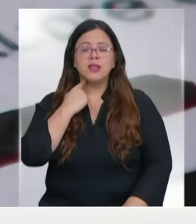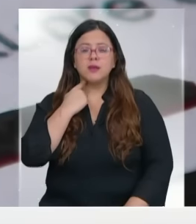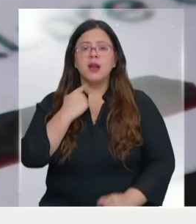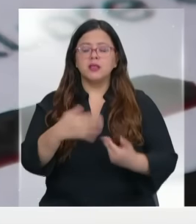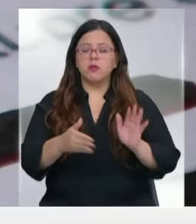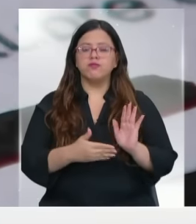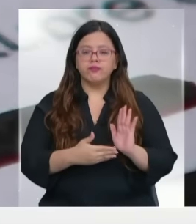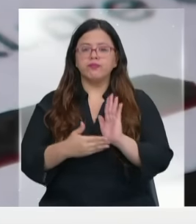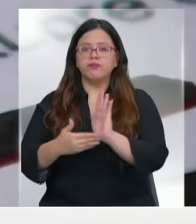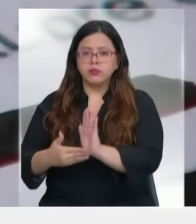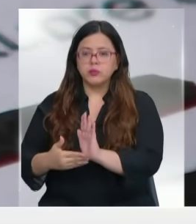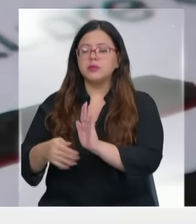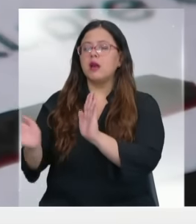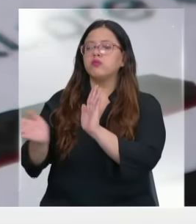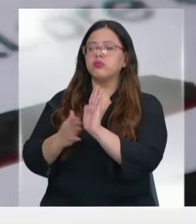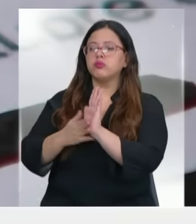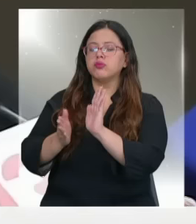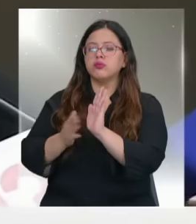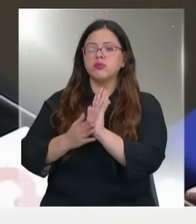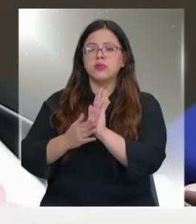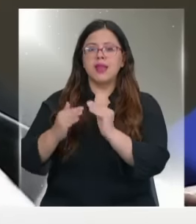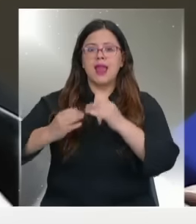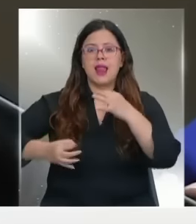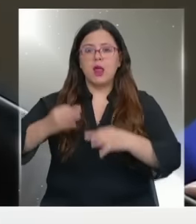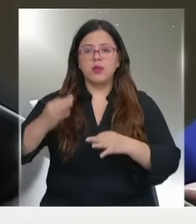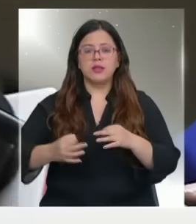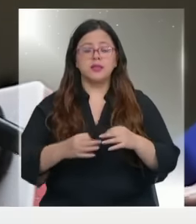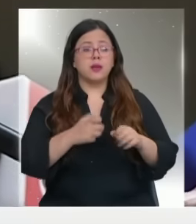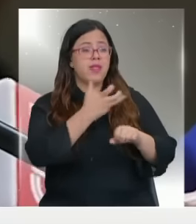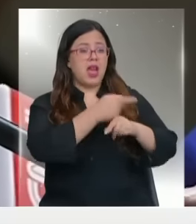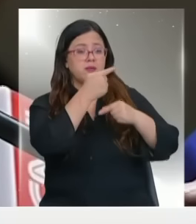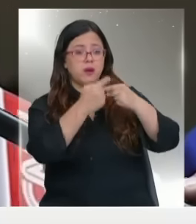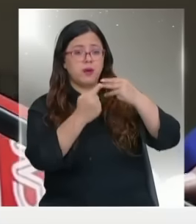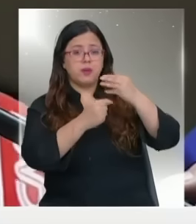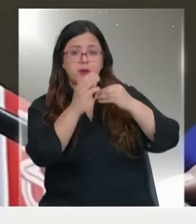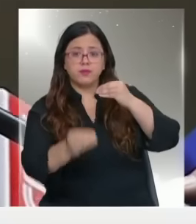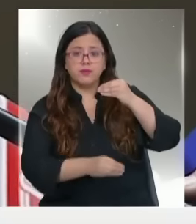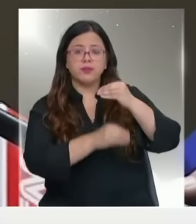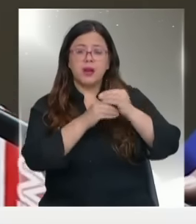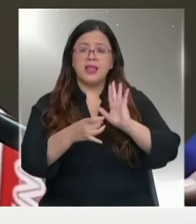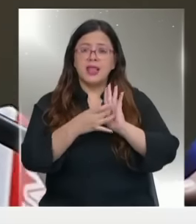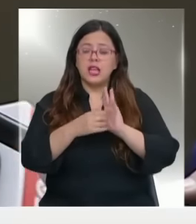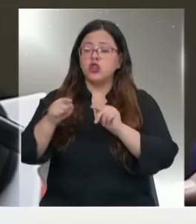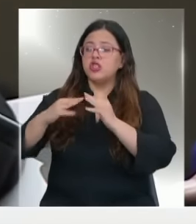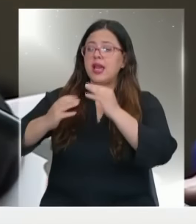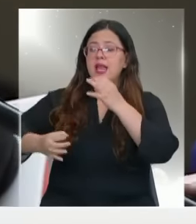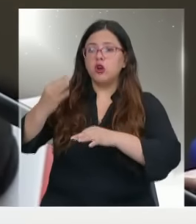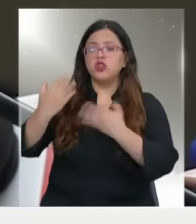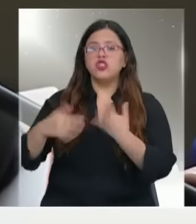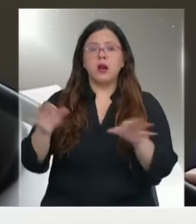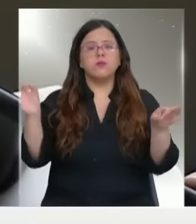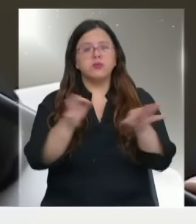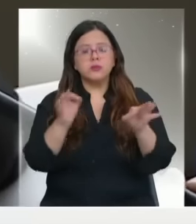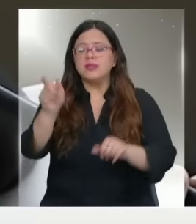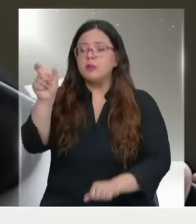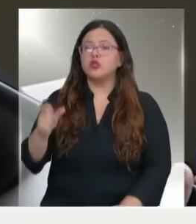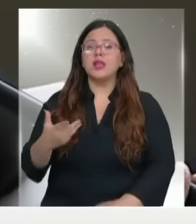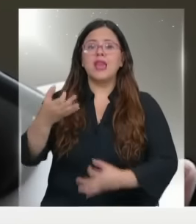presentó y acreditó en la audiencia. Se agregan otros delitos y en la Corte se pronunció expresamente porque el juez de